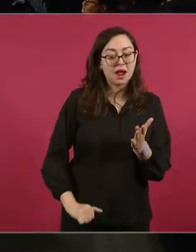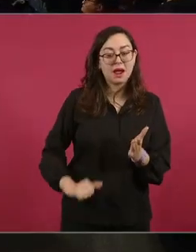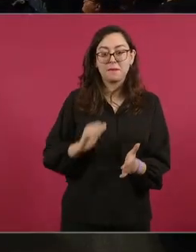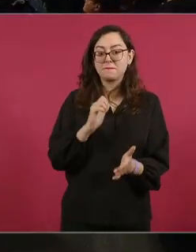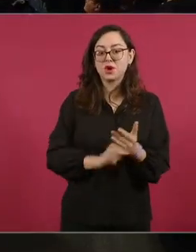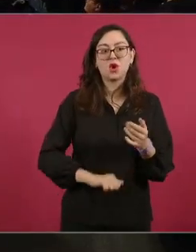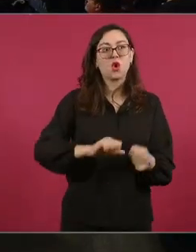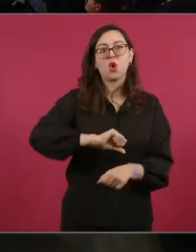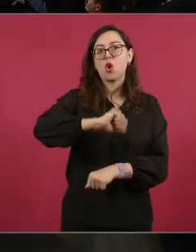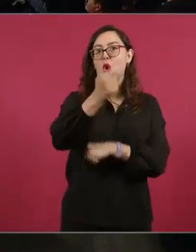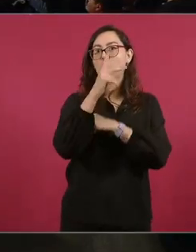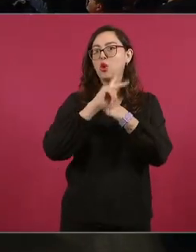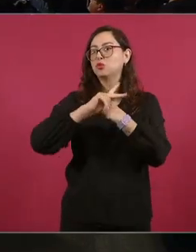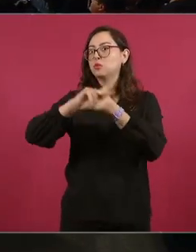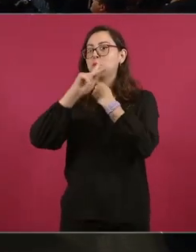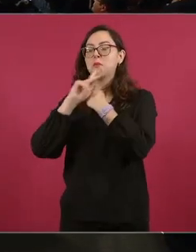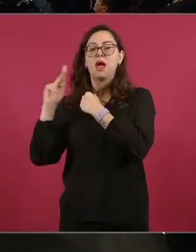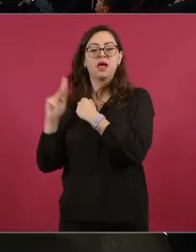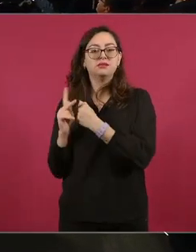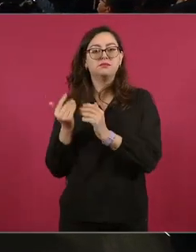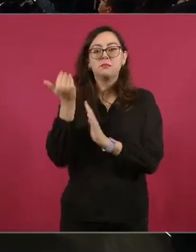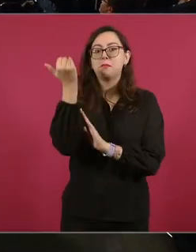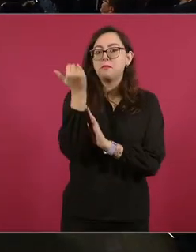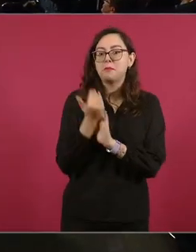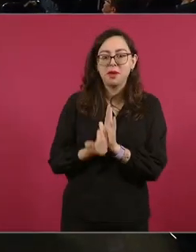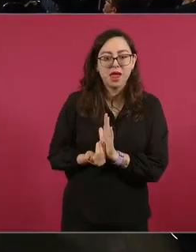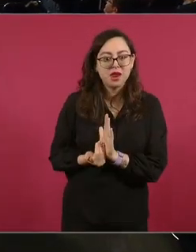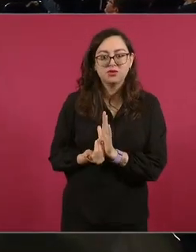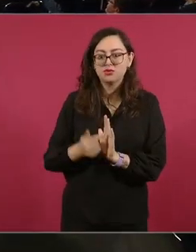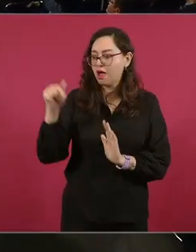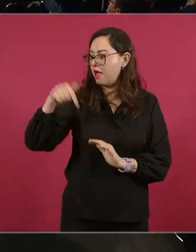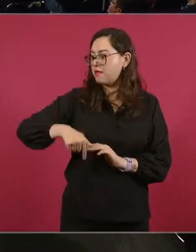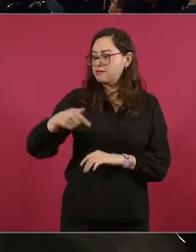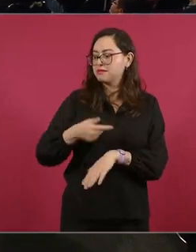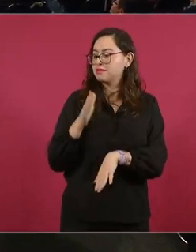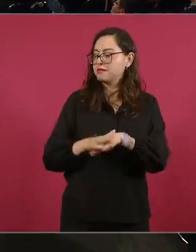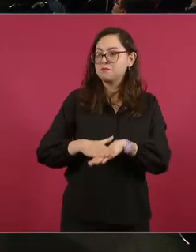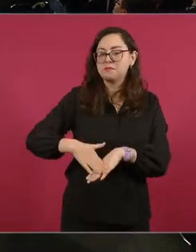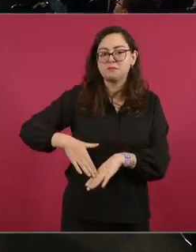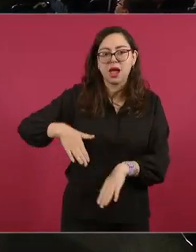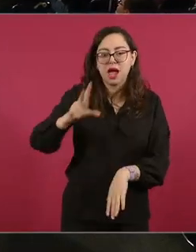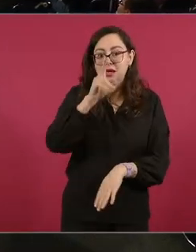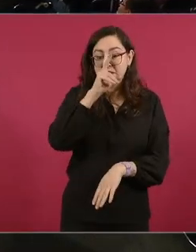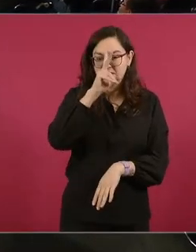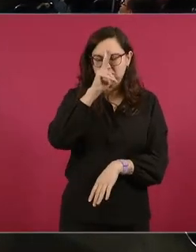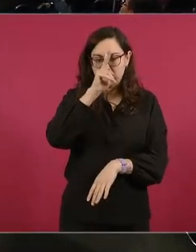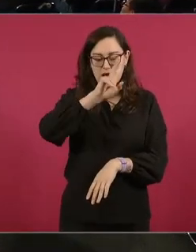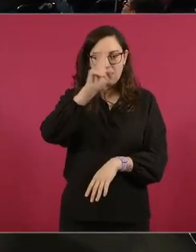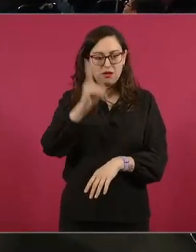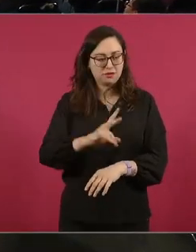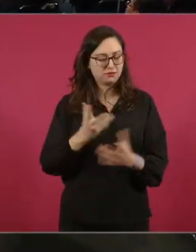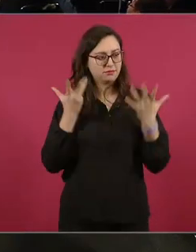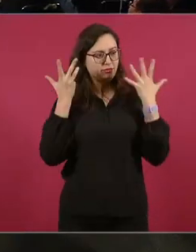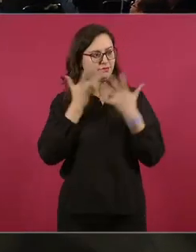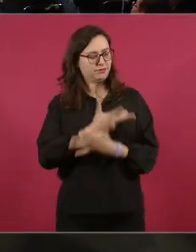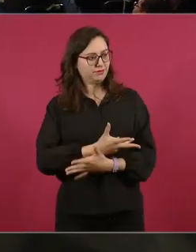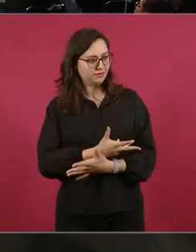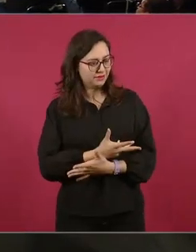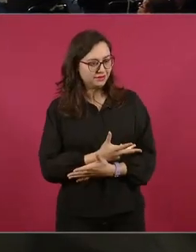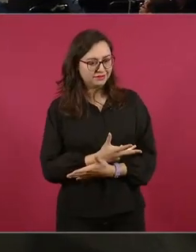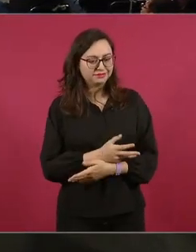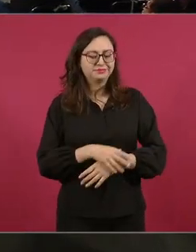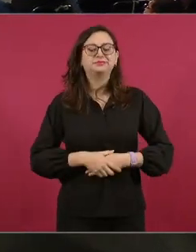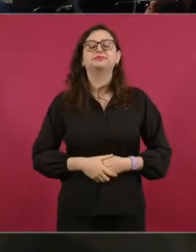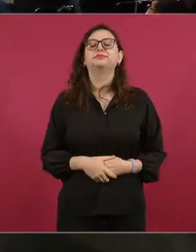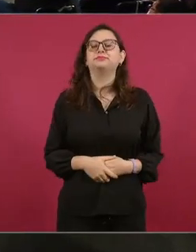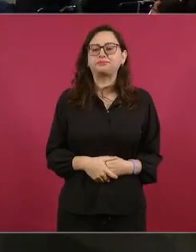de comisiones las Afores que en otros países. Entonces, es la ley